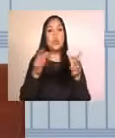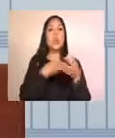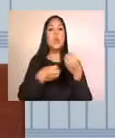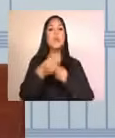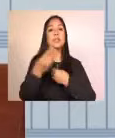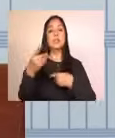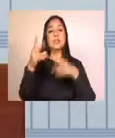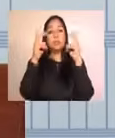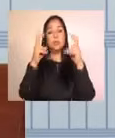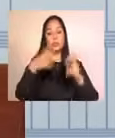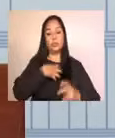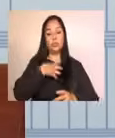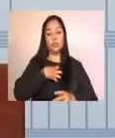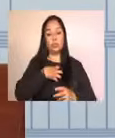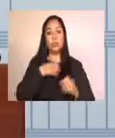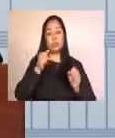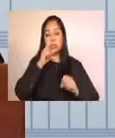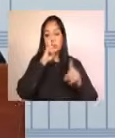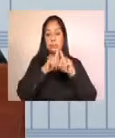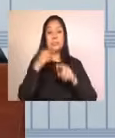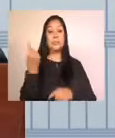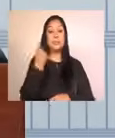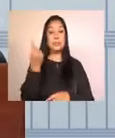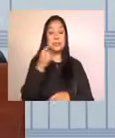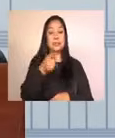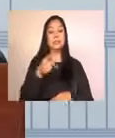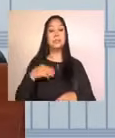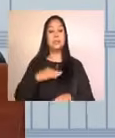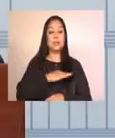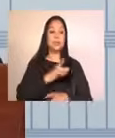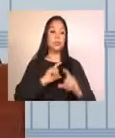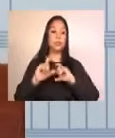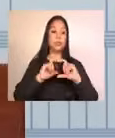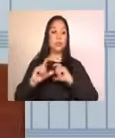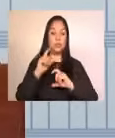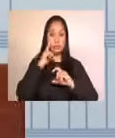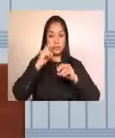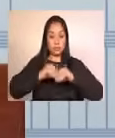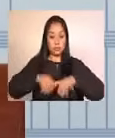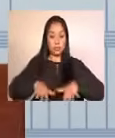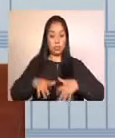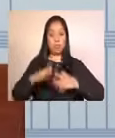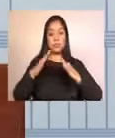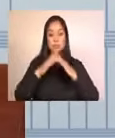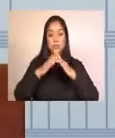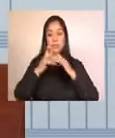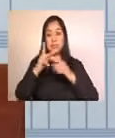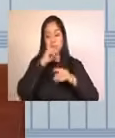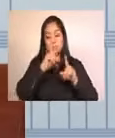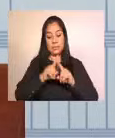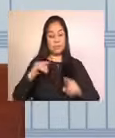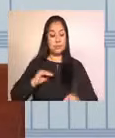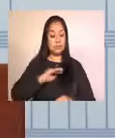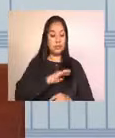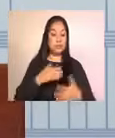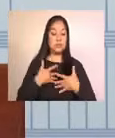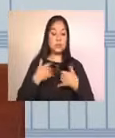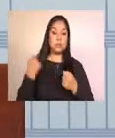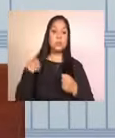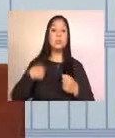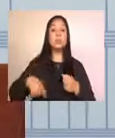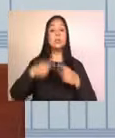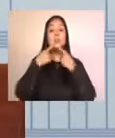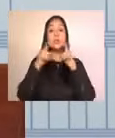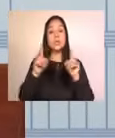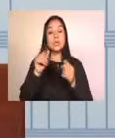de probidad, principalmente del Ministerio de Comunicaciones, Infraestructura y Vivienda y el Ministerio de Salud Pública y Asistencia Social,